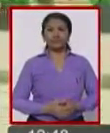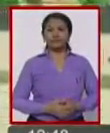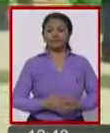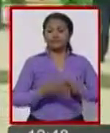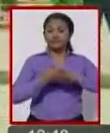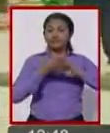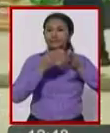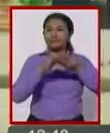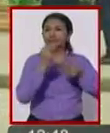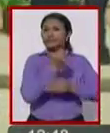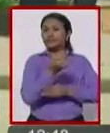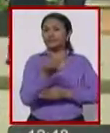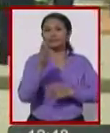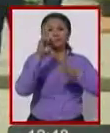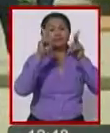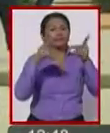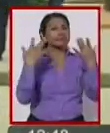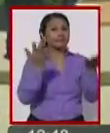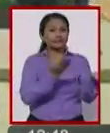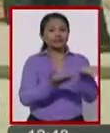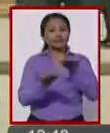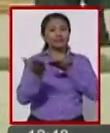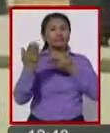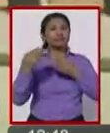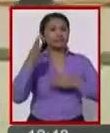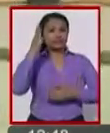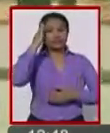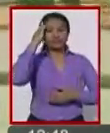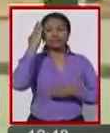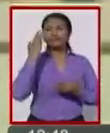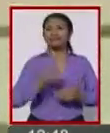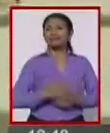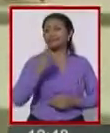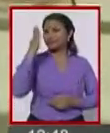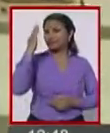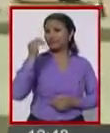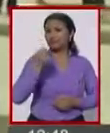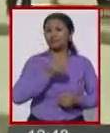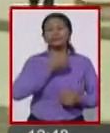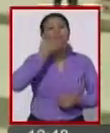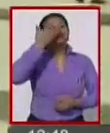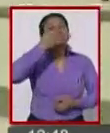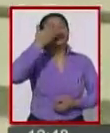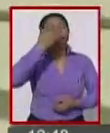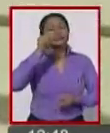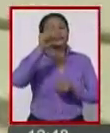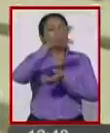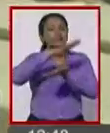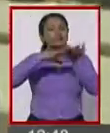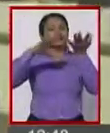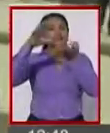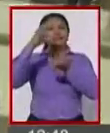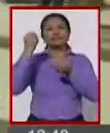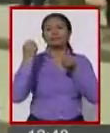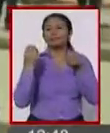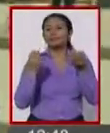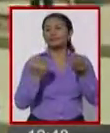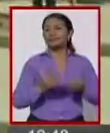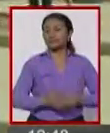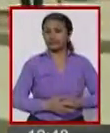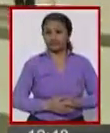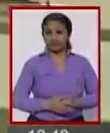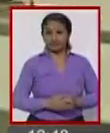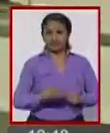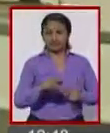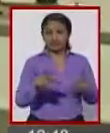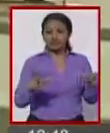Nicole, comentarle que algunas de las personas que fueron evacuadas se conoce que sería porque sufrieron intoxicación debido al humo que